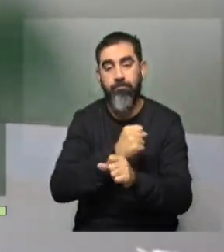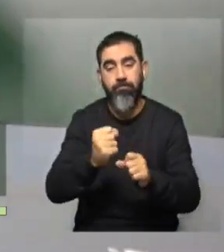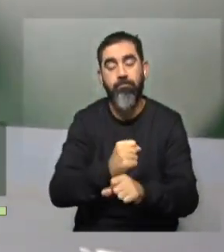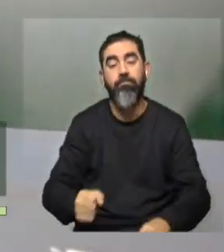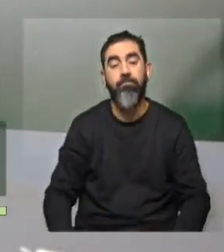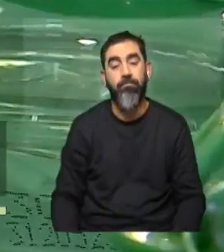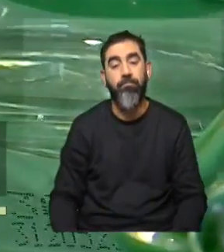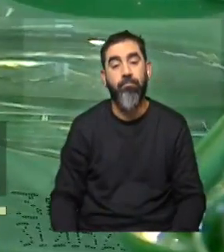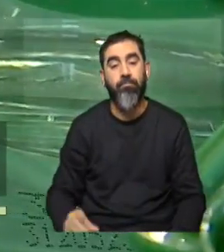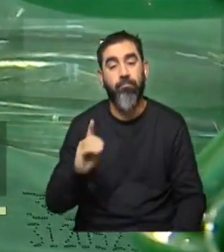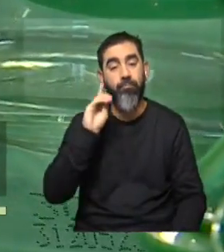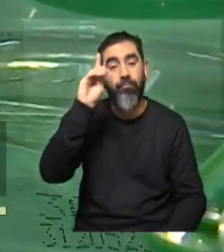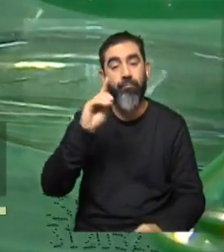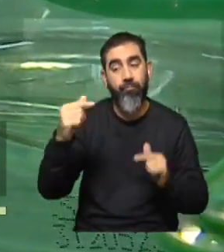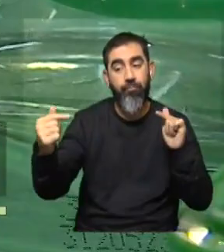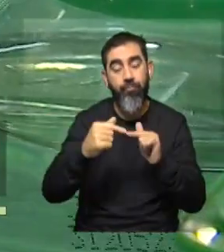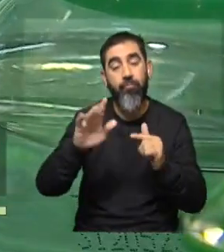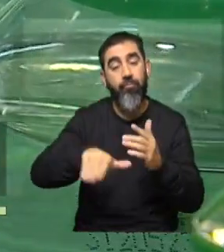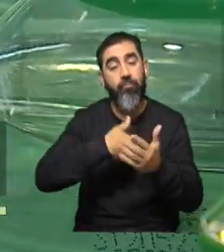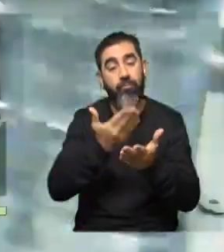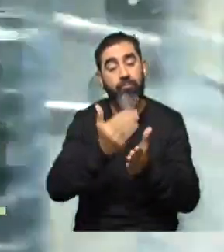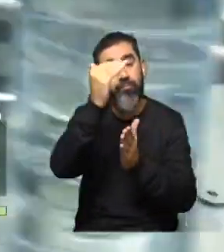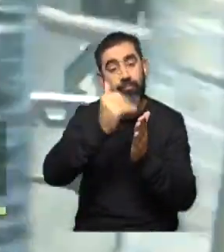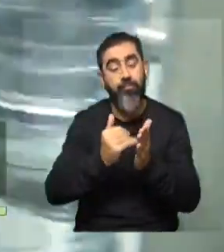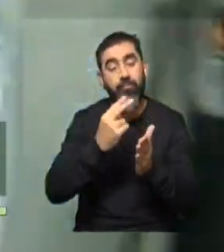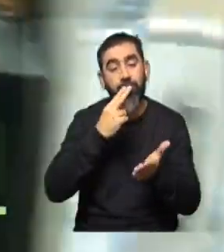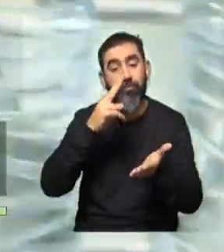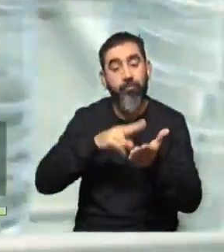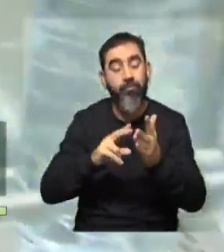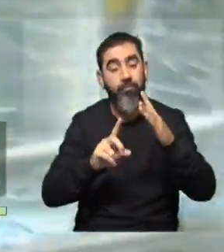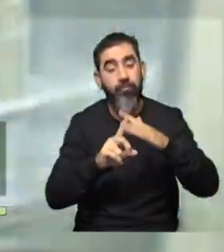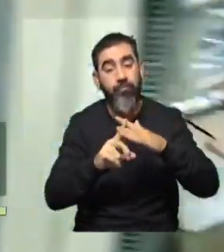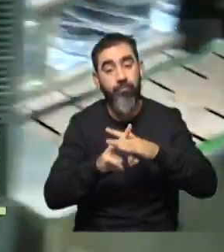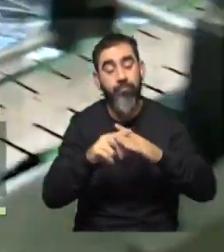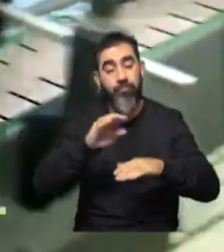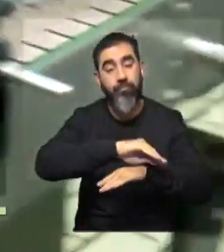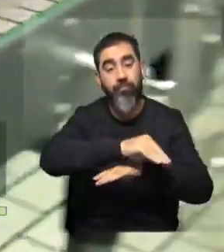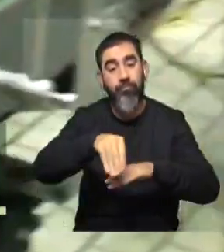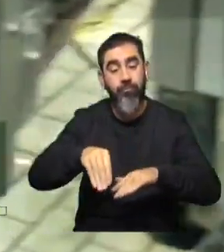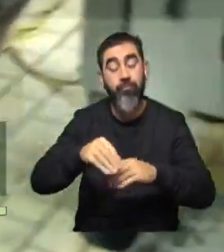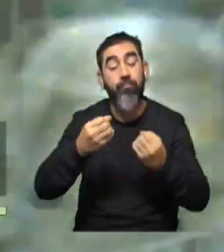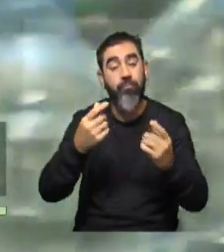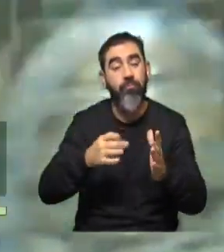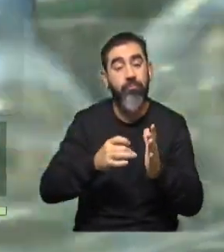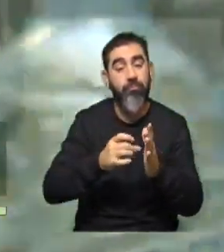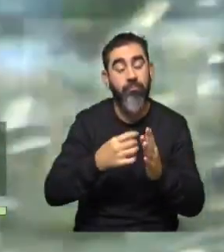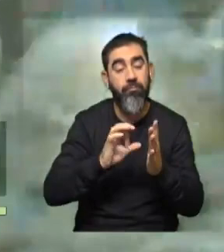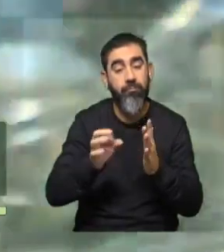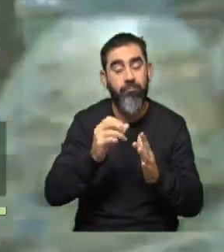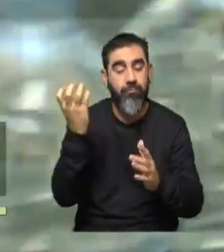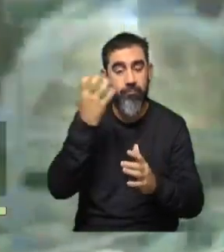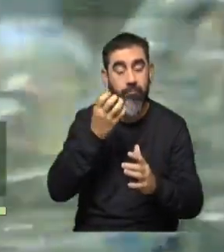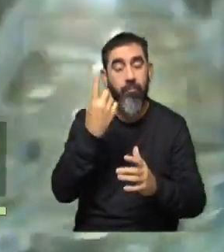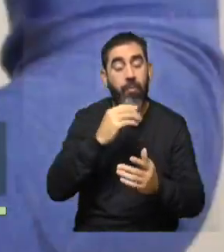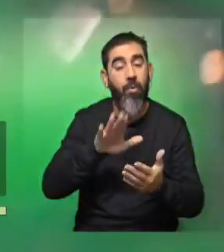en tanto en la cámara baja de la oposición propuso una rebaja de la tarifa de oso en la zona metropolitana ante la baja en la calidad del servicio sin embargo